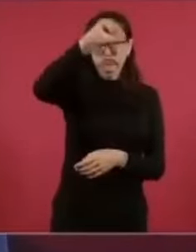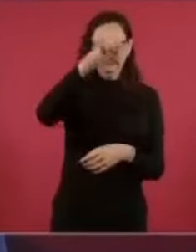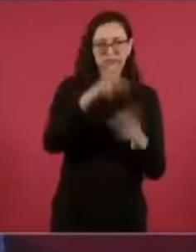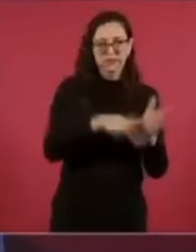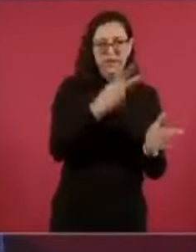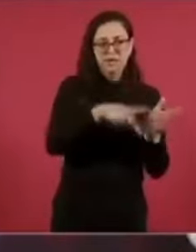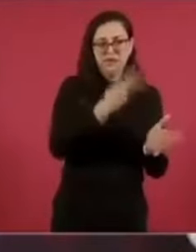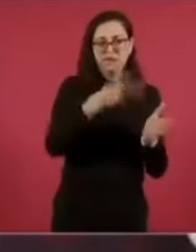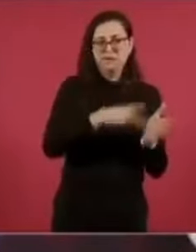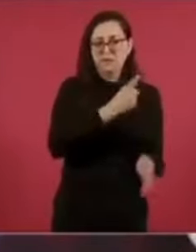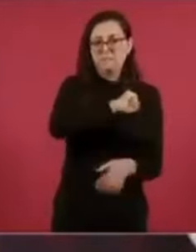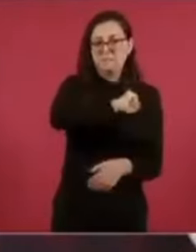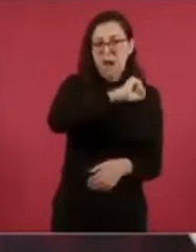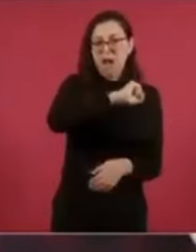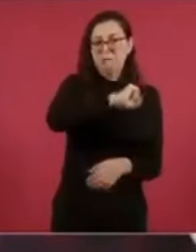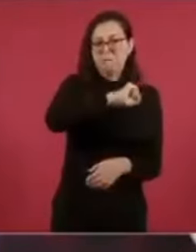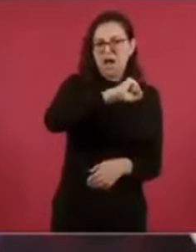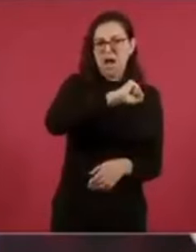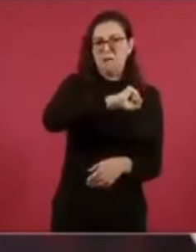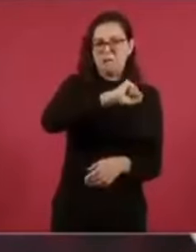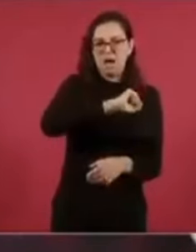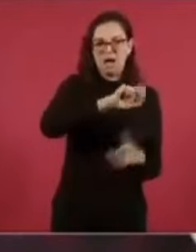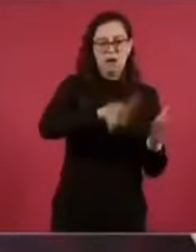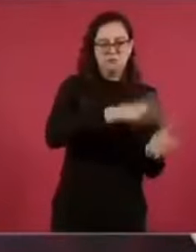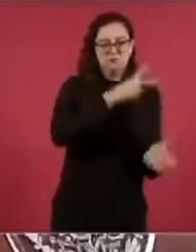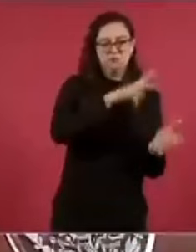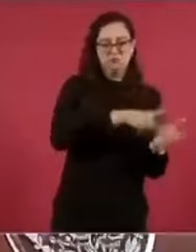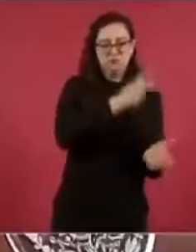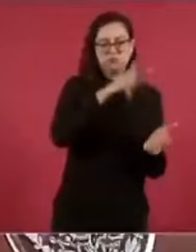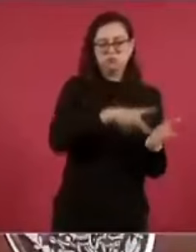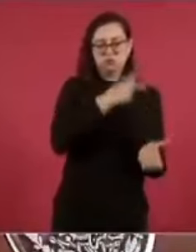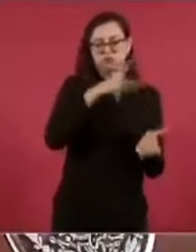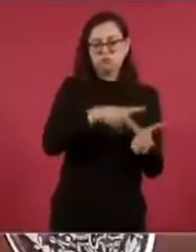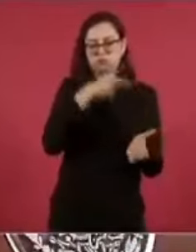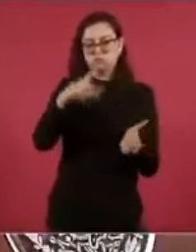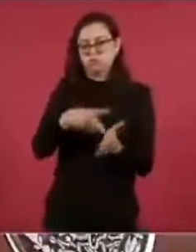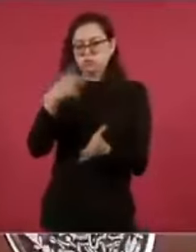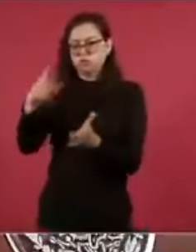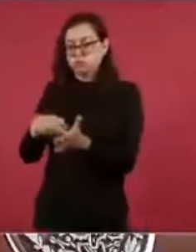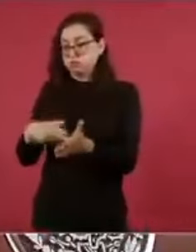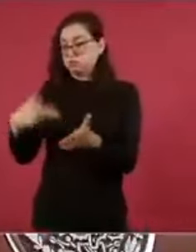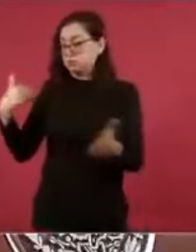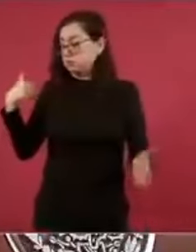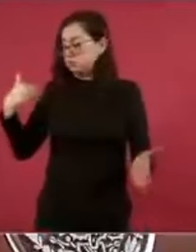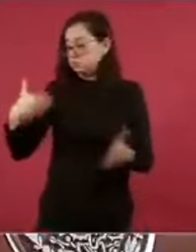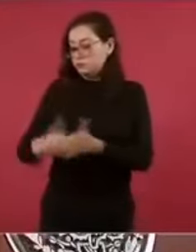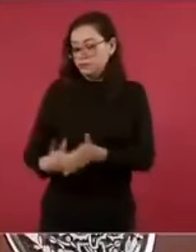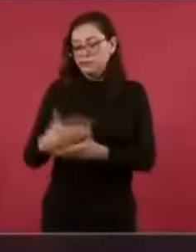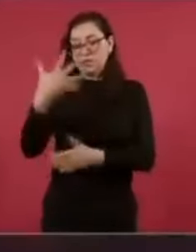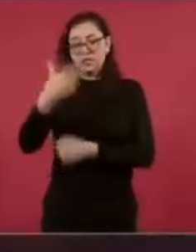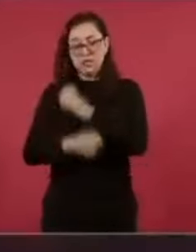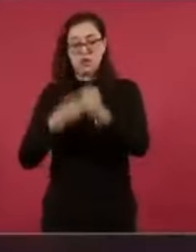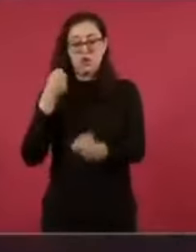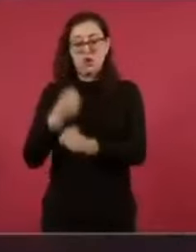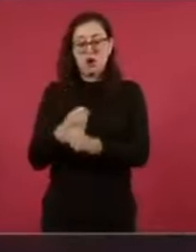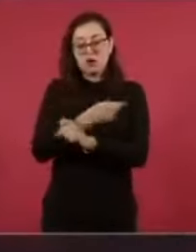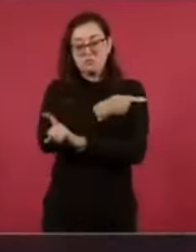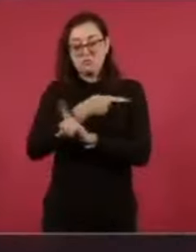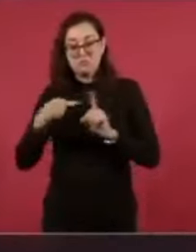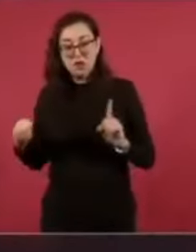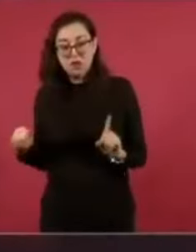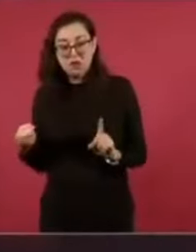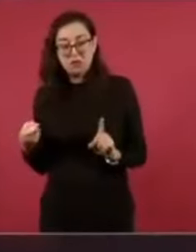antes los gasolinazos y cómo ha sido